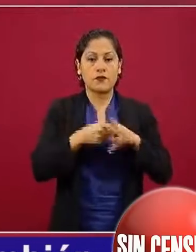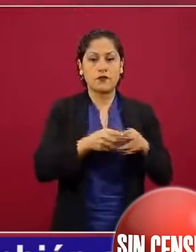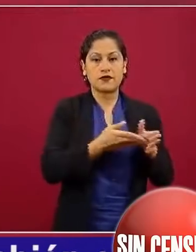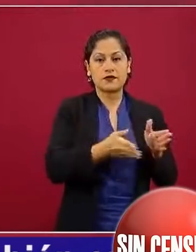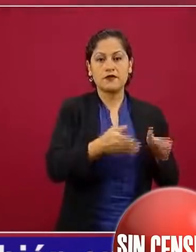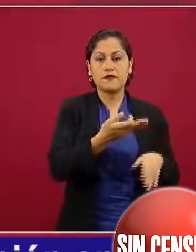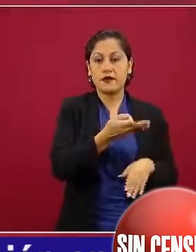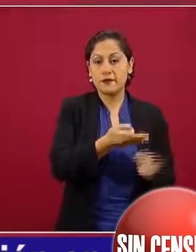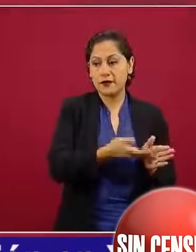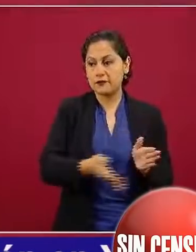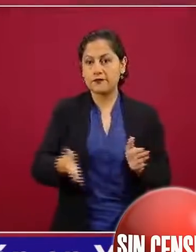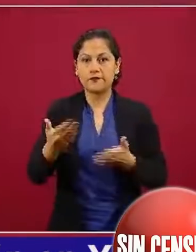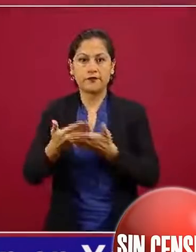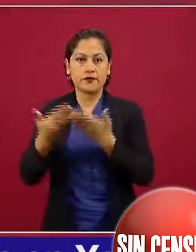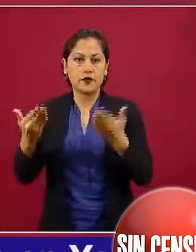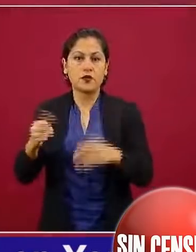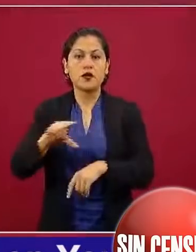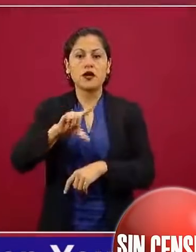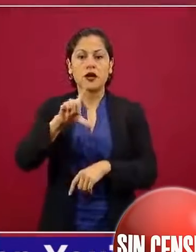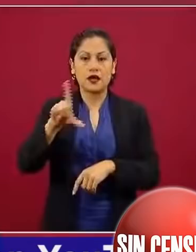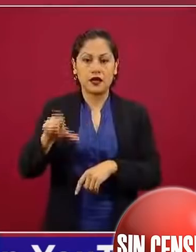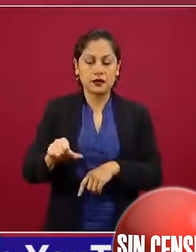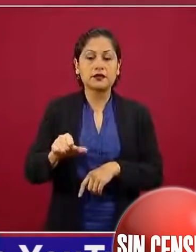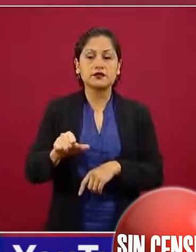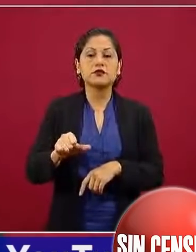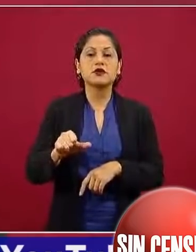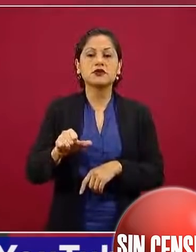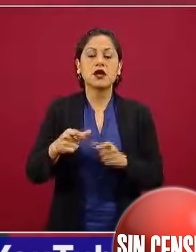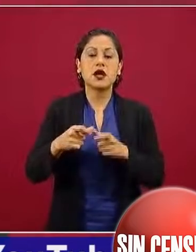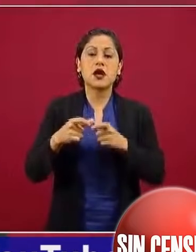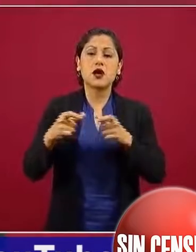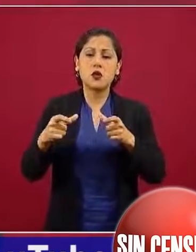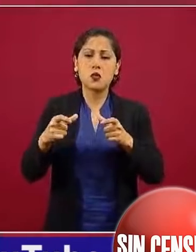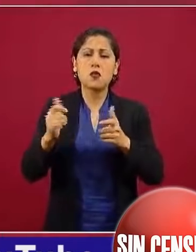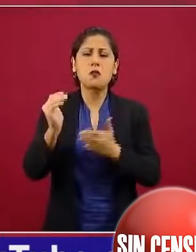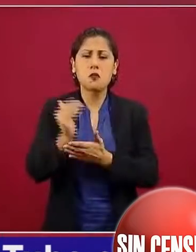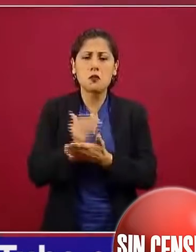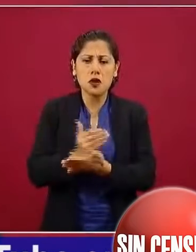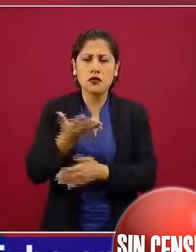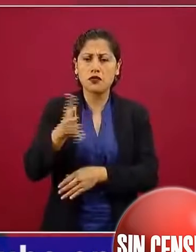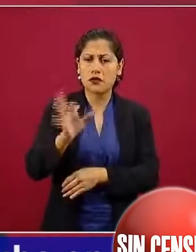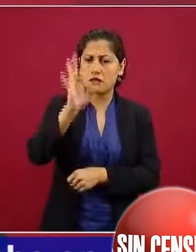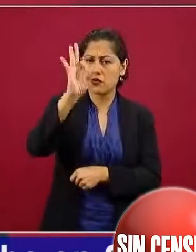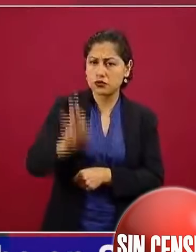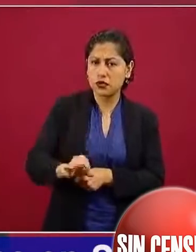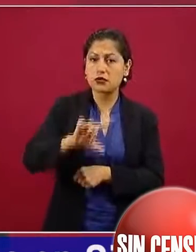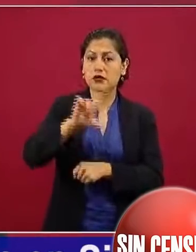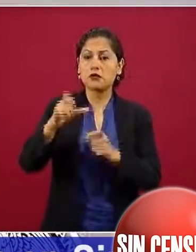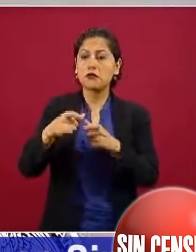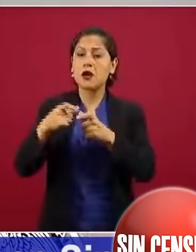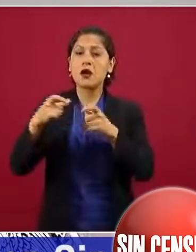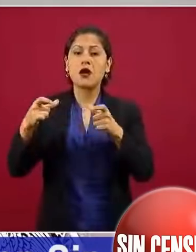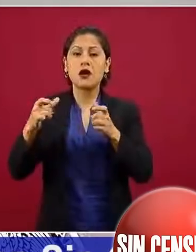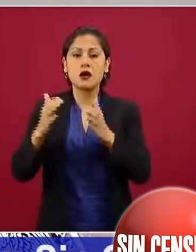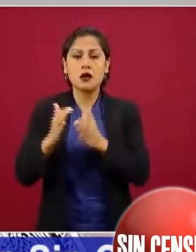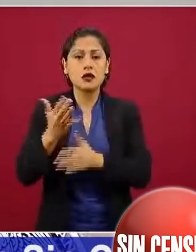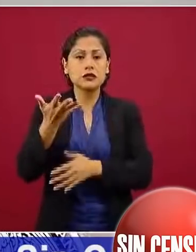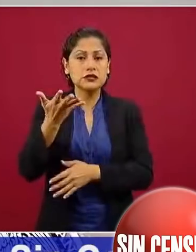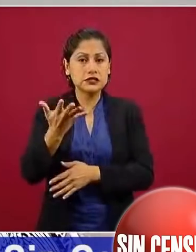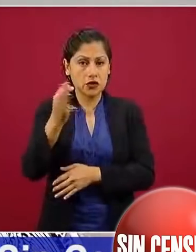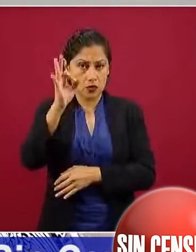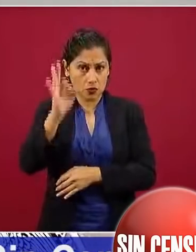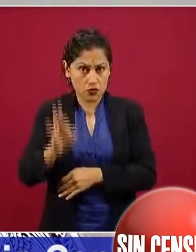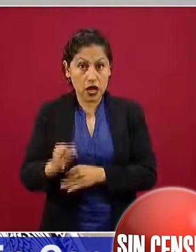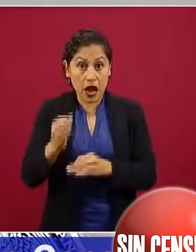febrero. Después subía 10%, después subía 5% y ahorita está subiendo menos